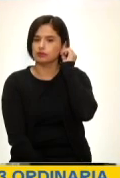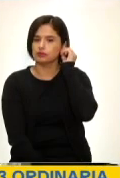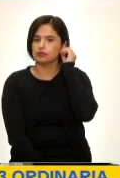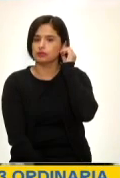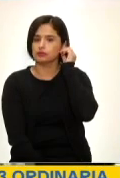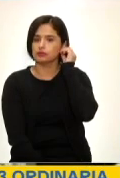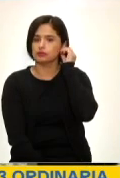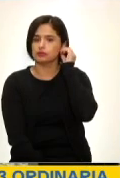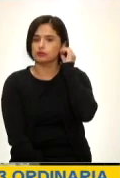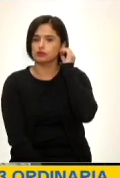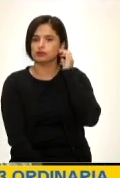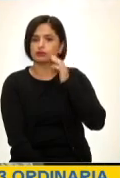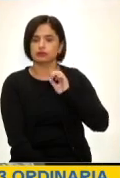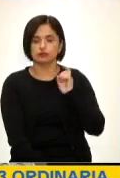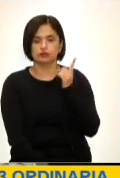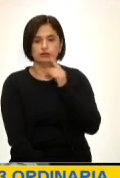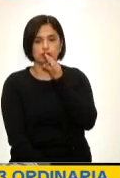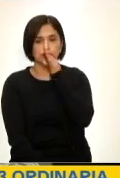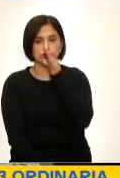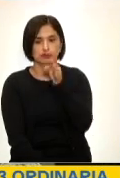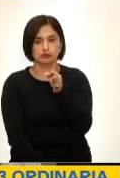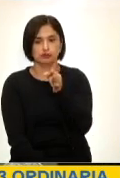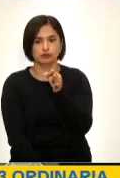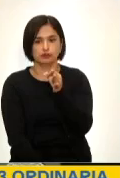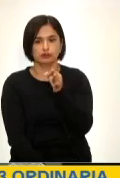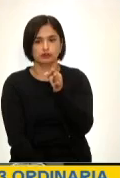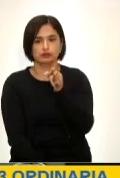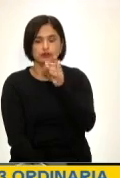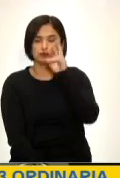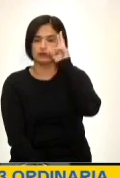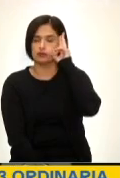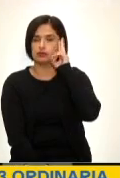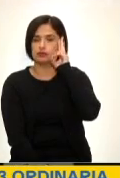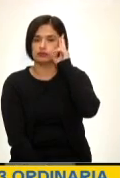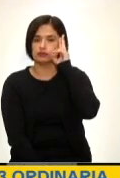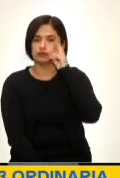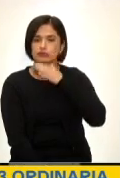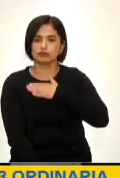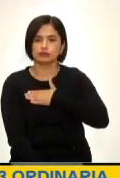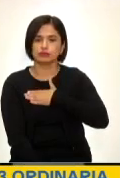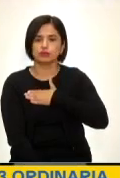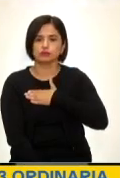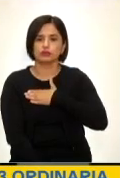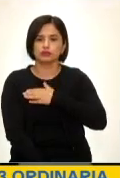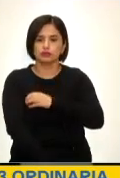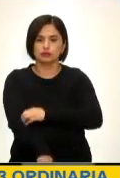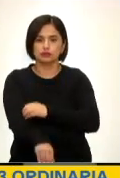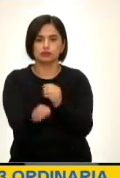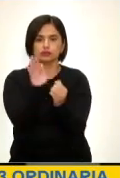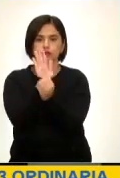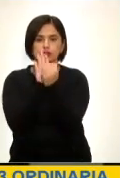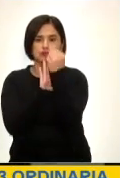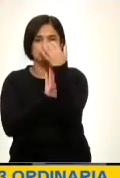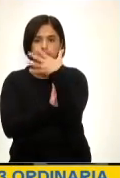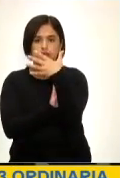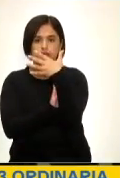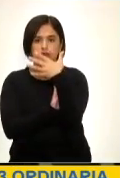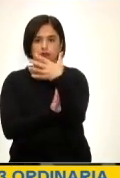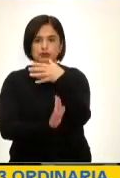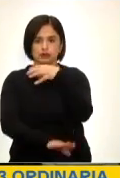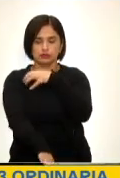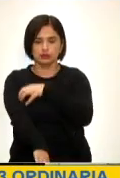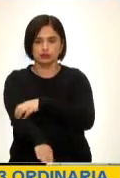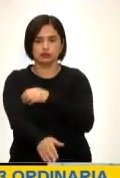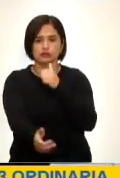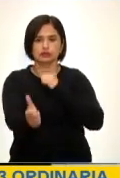sean mis primeras palabras para recordar a mi querida Araucanía, una región